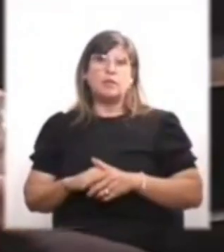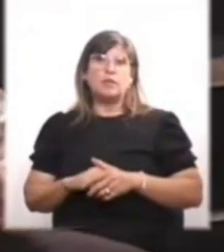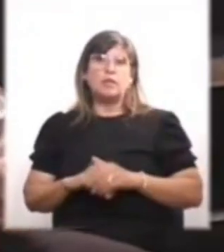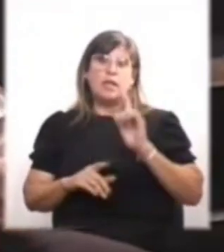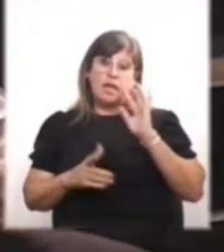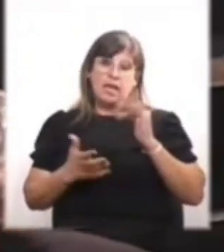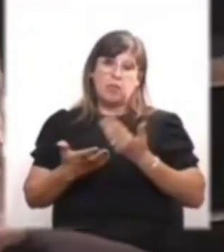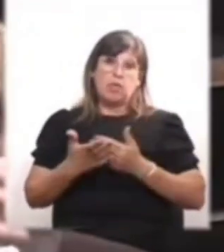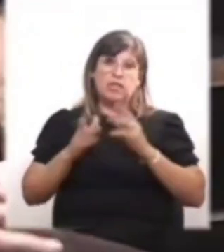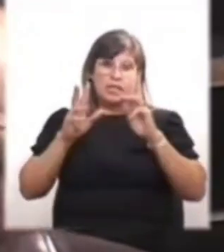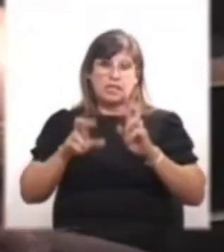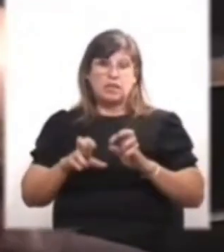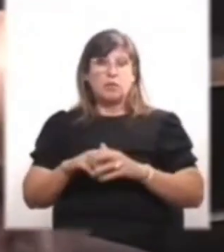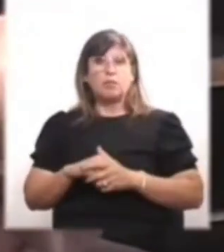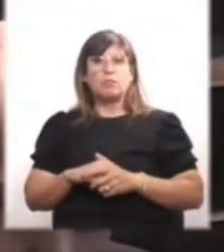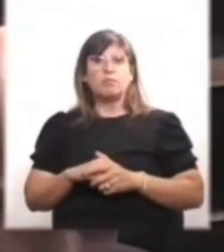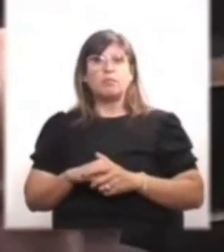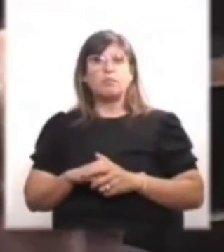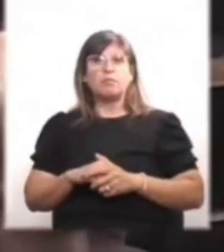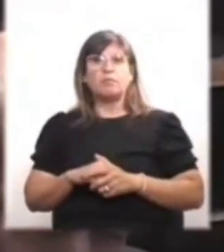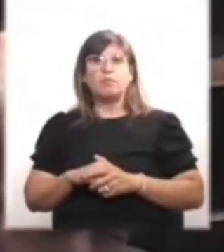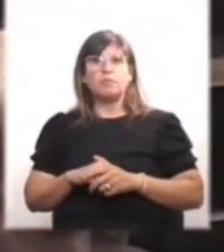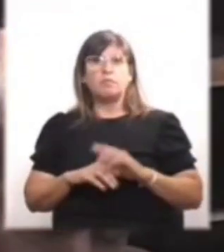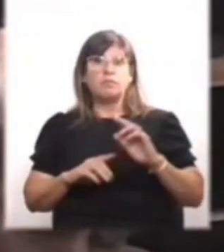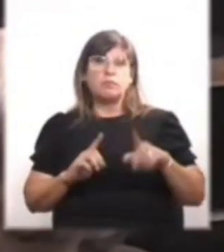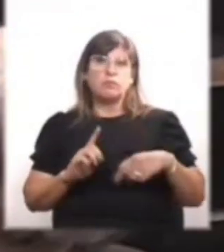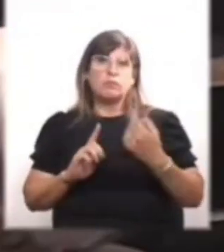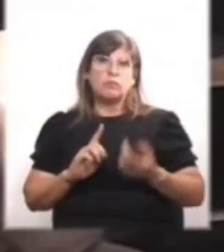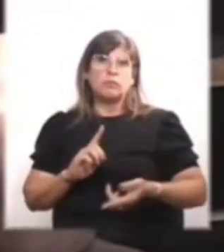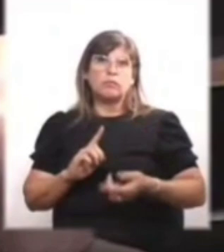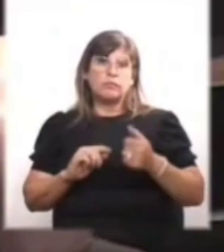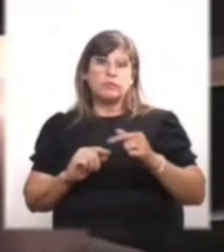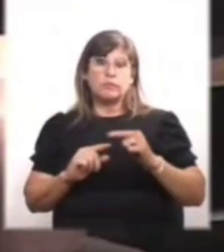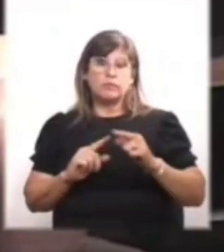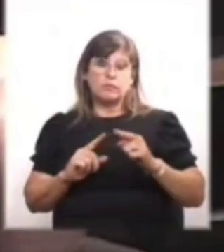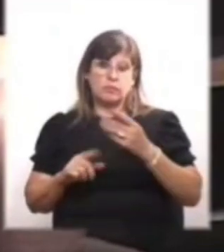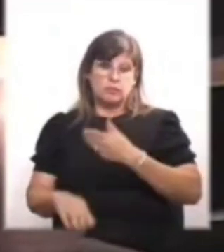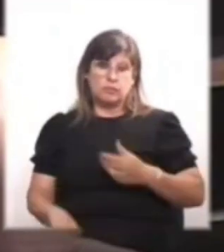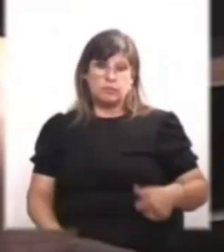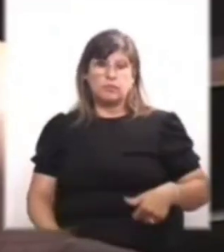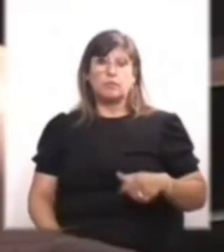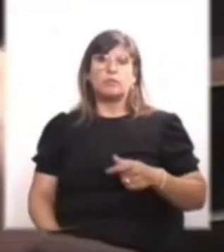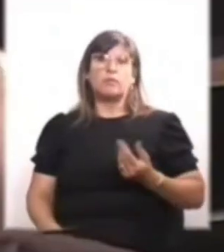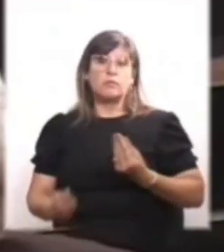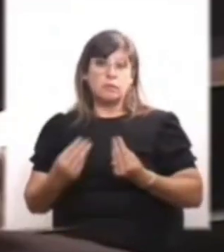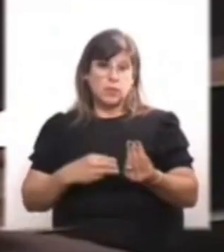que plantearía el tema, y luego en el próximo gobierno,